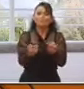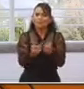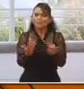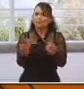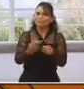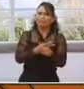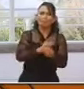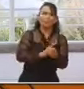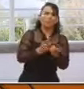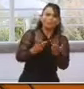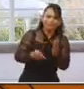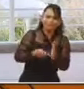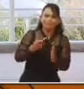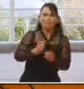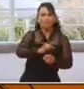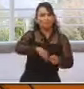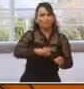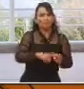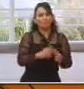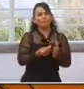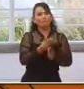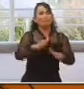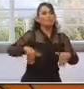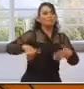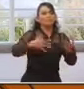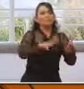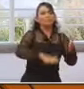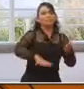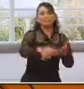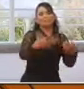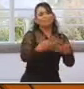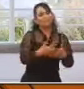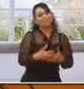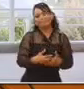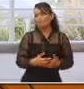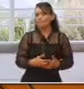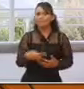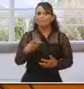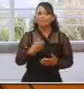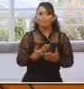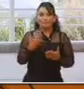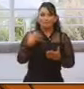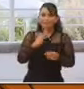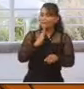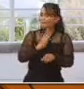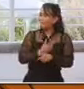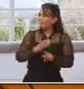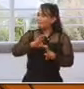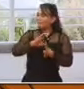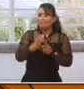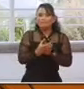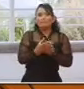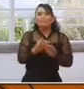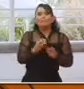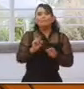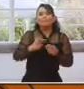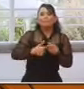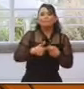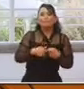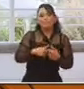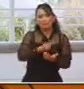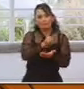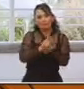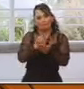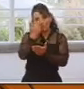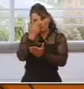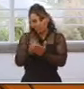de reinserción social, toda vez que excluye de forma injustificada a las personas que han sido sentenciadas por la comisión de cualquier delito doloso, aun cuando